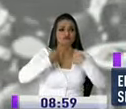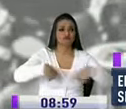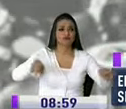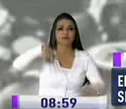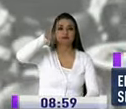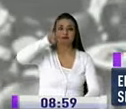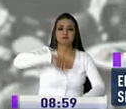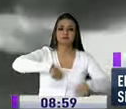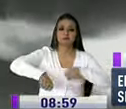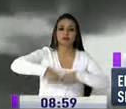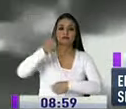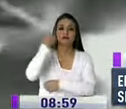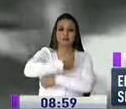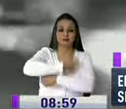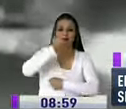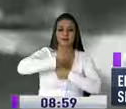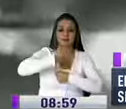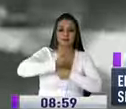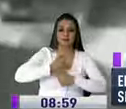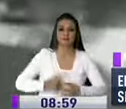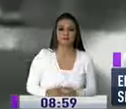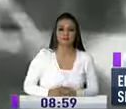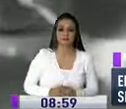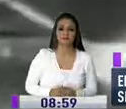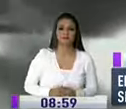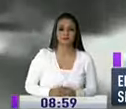mayo como el Día del Trabajador.